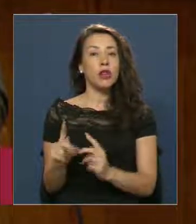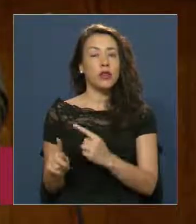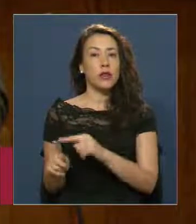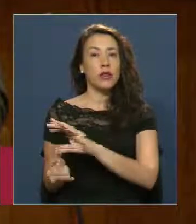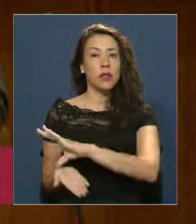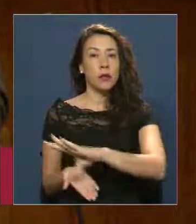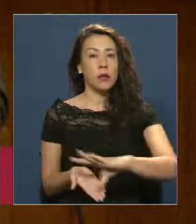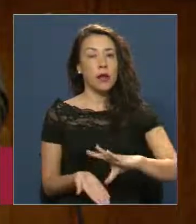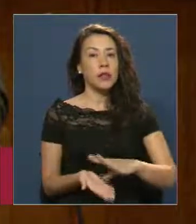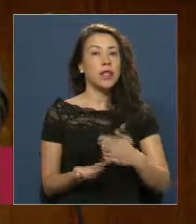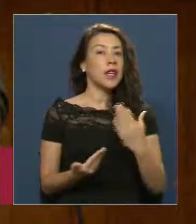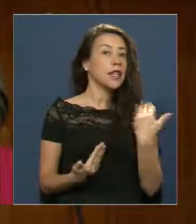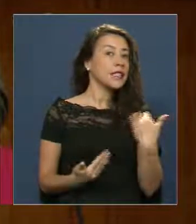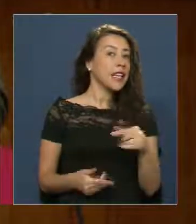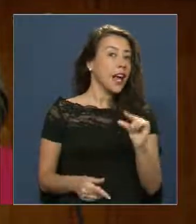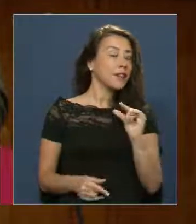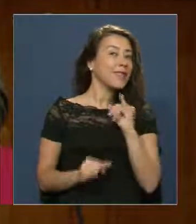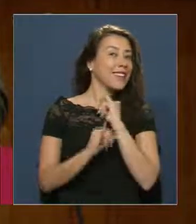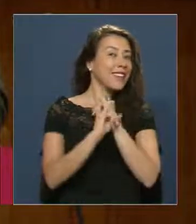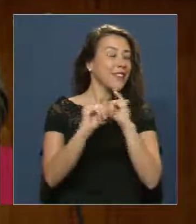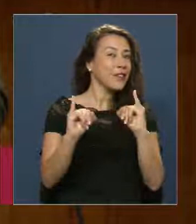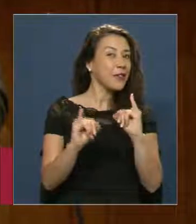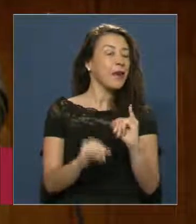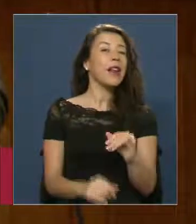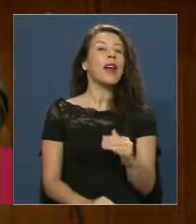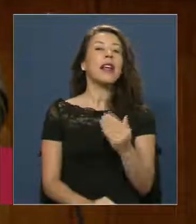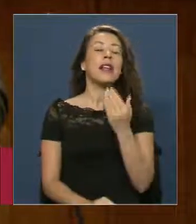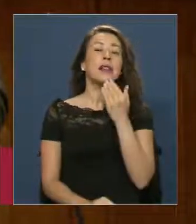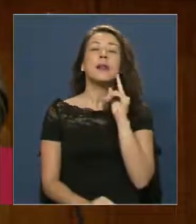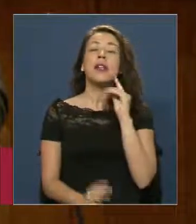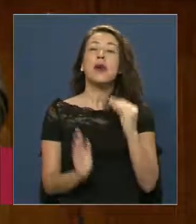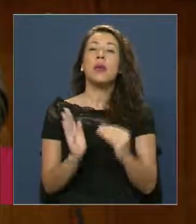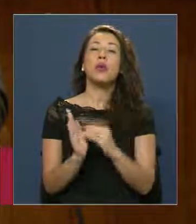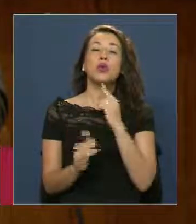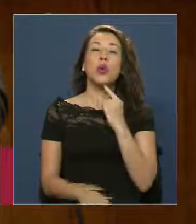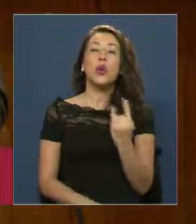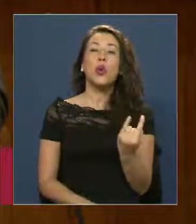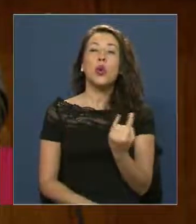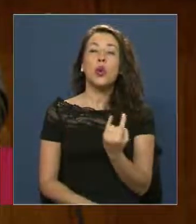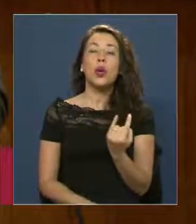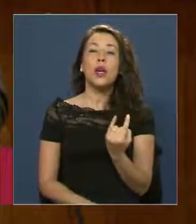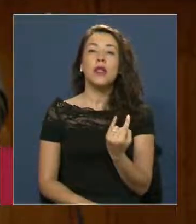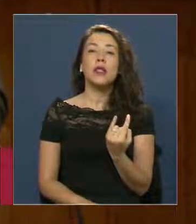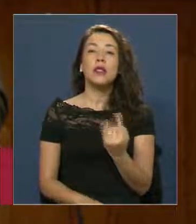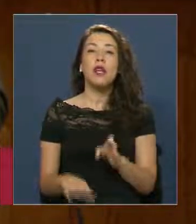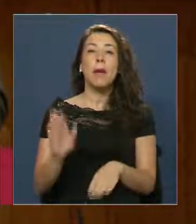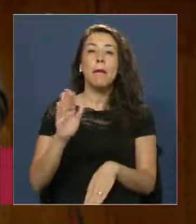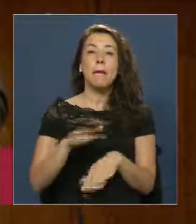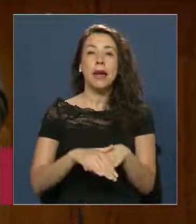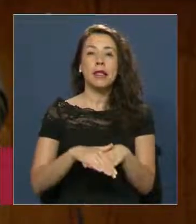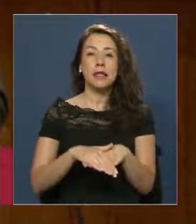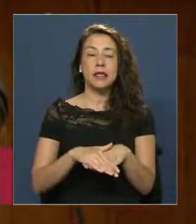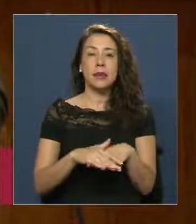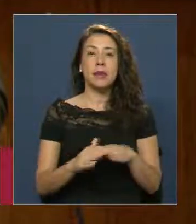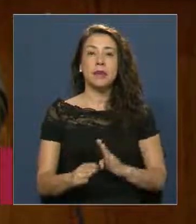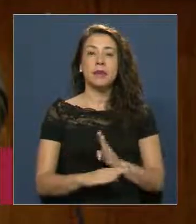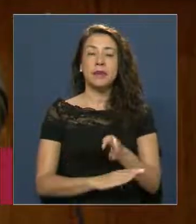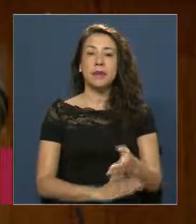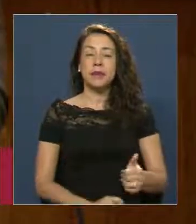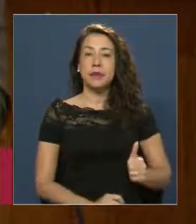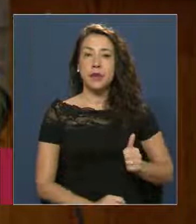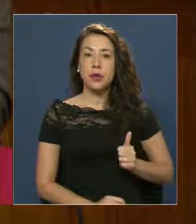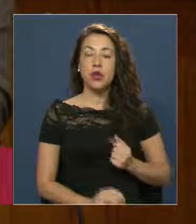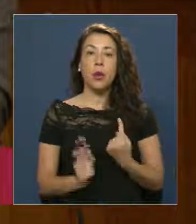Relaciones Exteriores, que lo acabamos de escuchar, y se encuentra con urgencia calificada de suma. Asistió